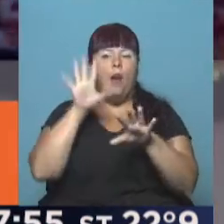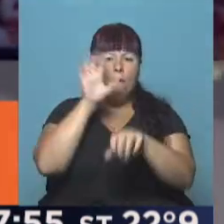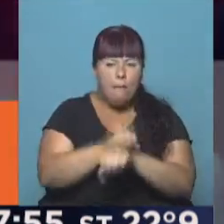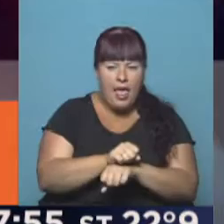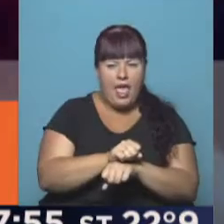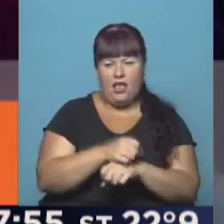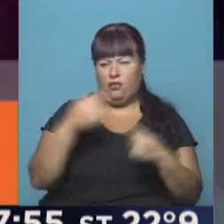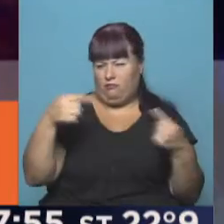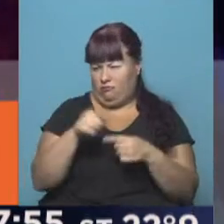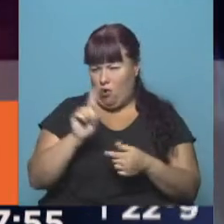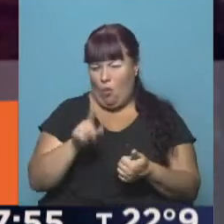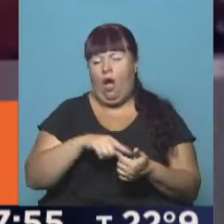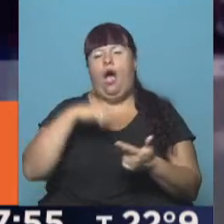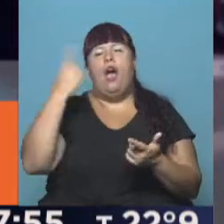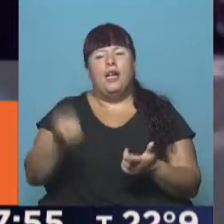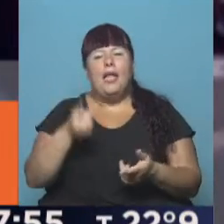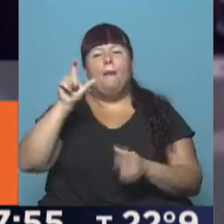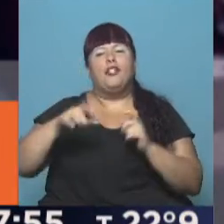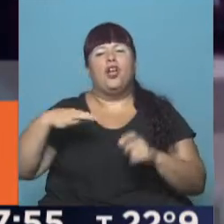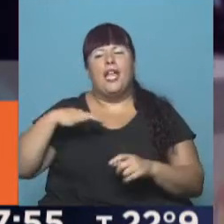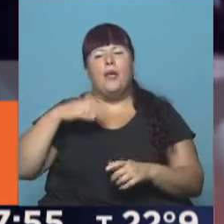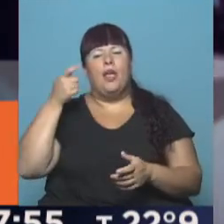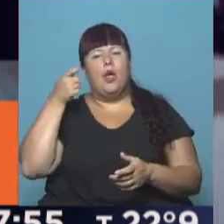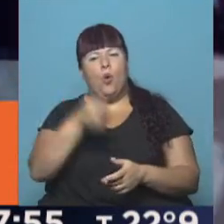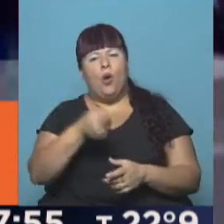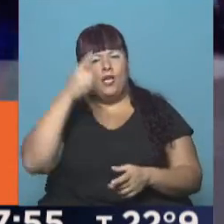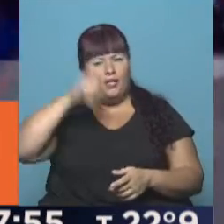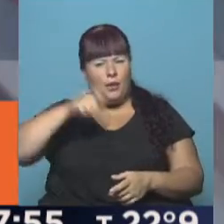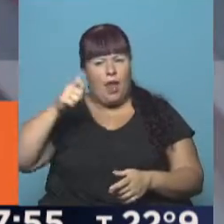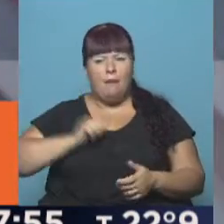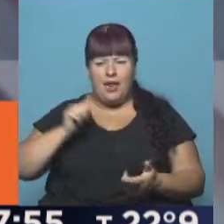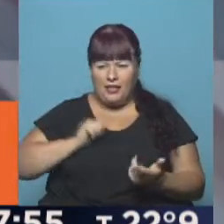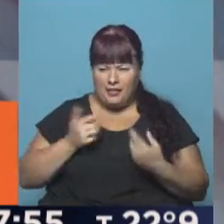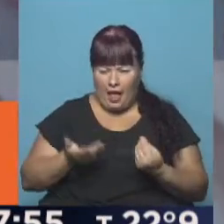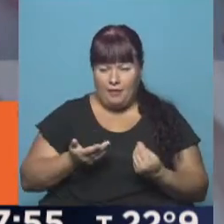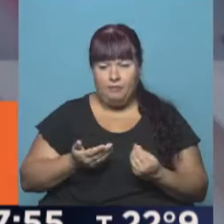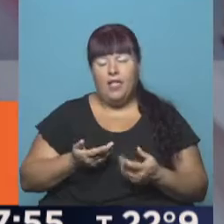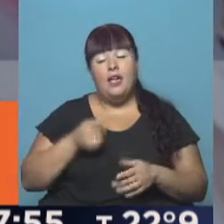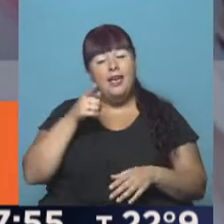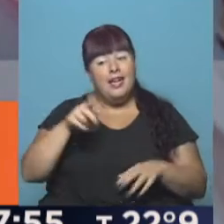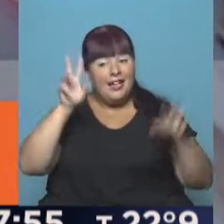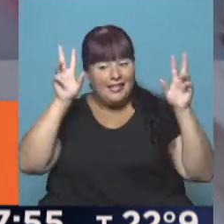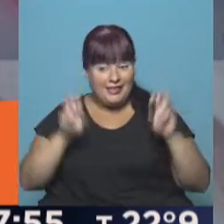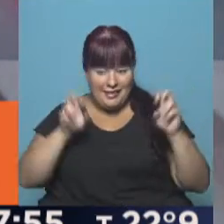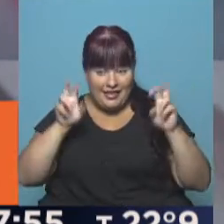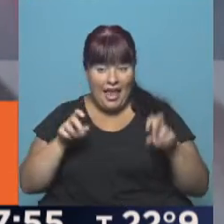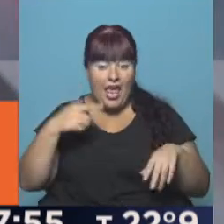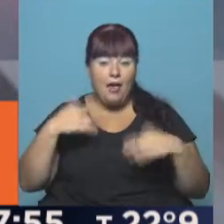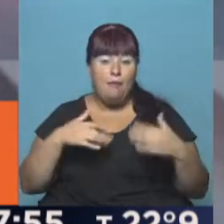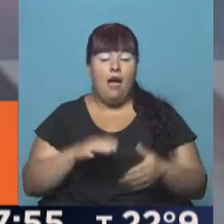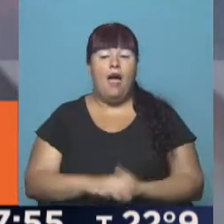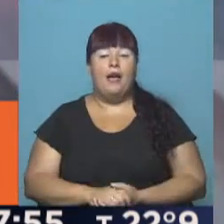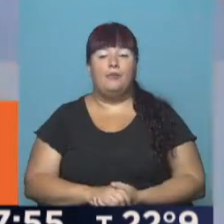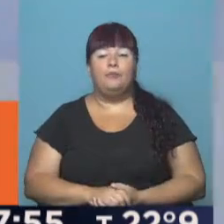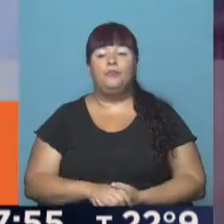detenciones arbitrarias o que civiles sean juzgados en tribunales militares. Y uno de los temas